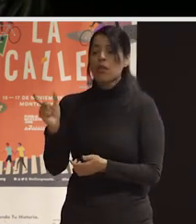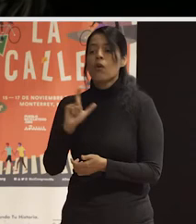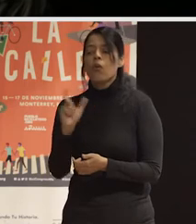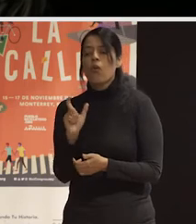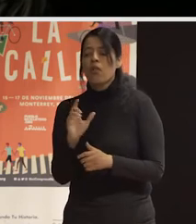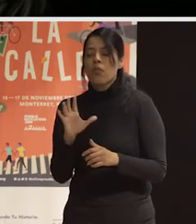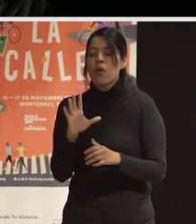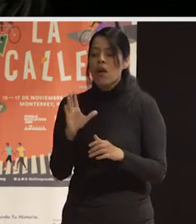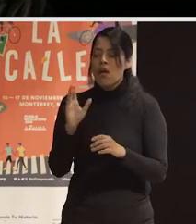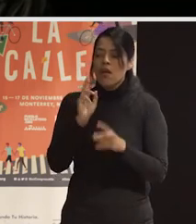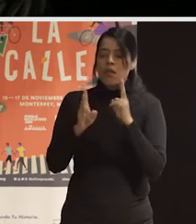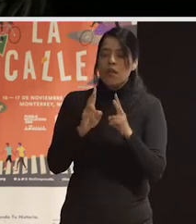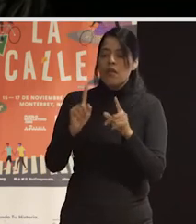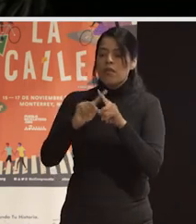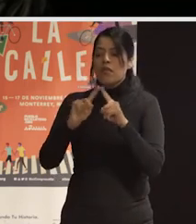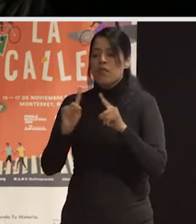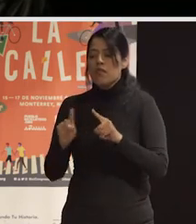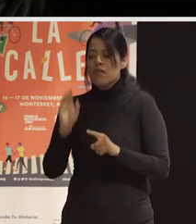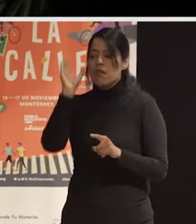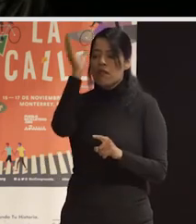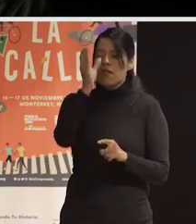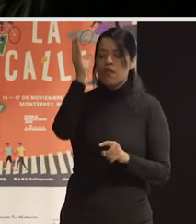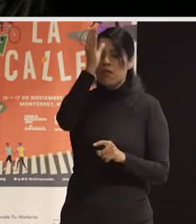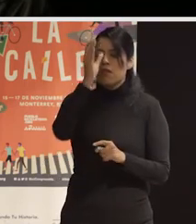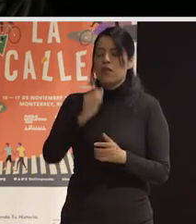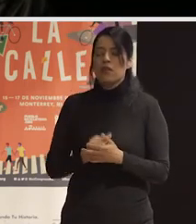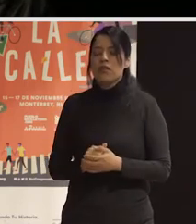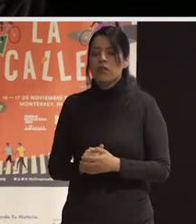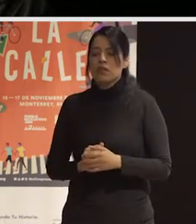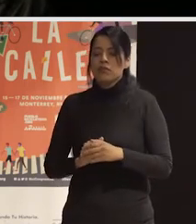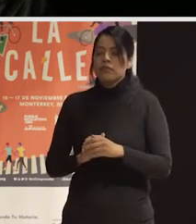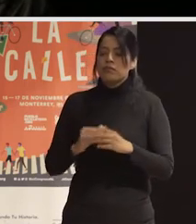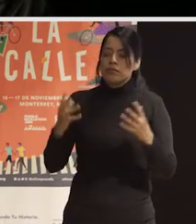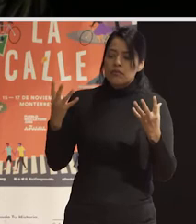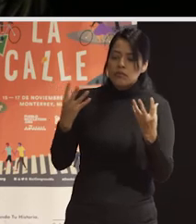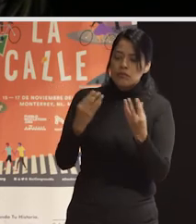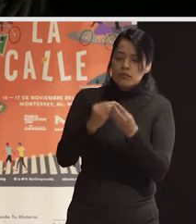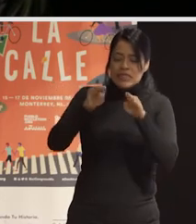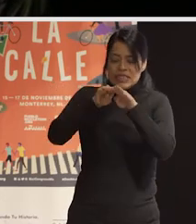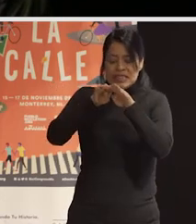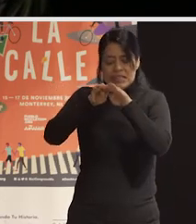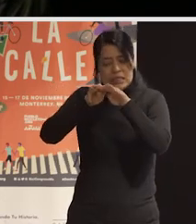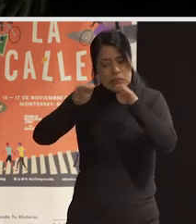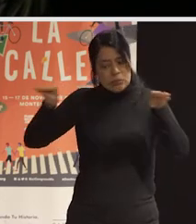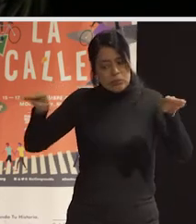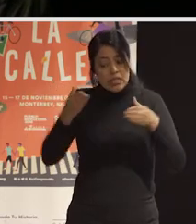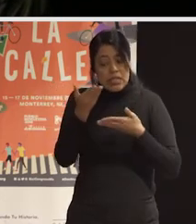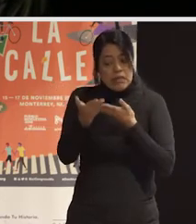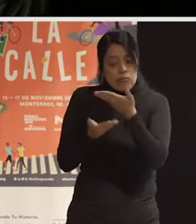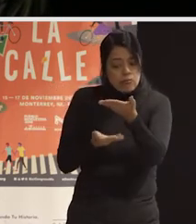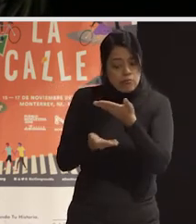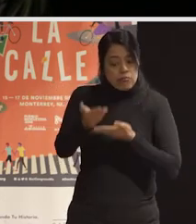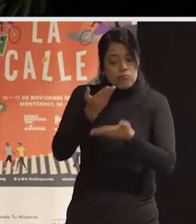de interculturalidad ya lo explico un poquito joshua es este compartir de manera horizontal el que una cultura